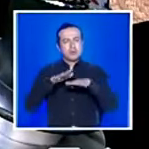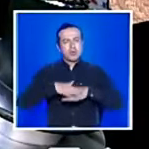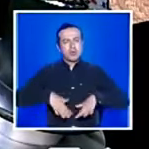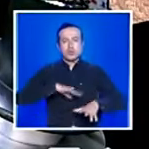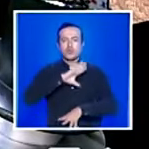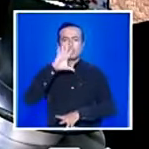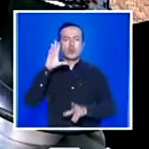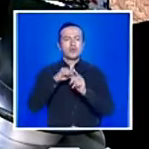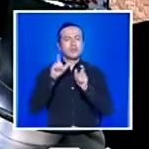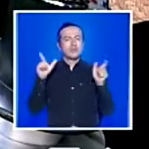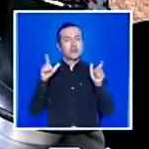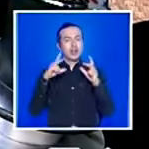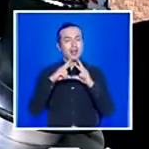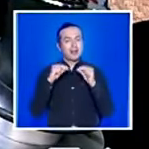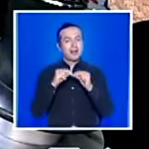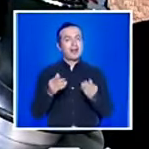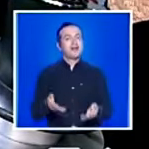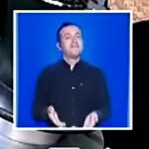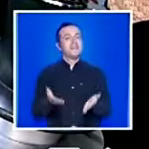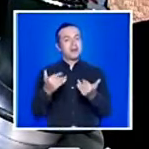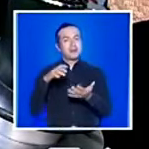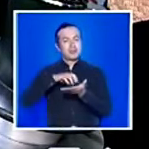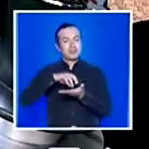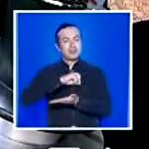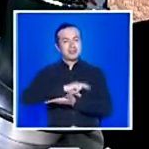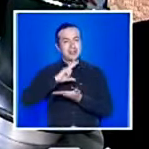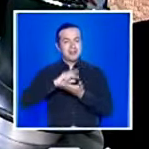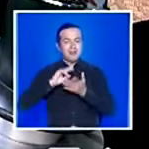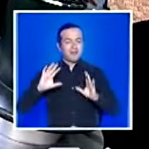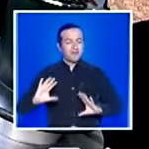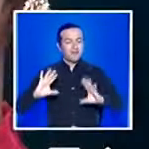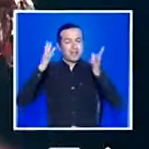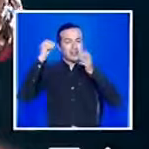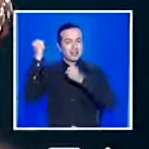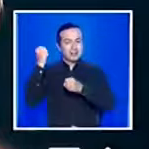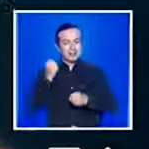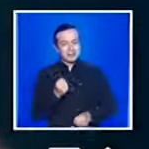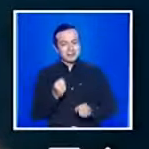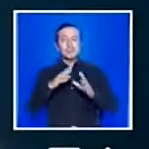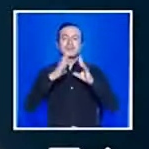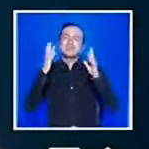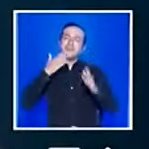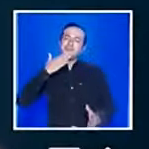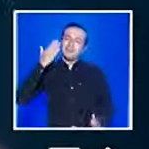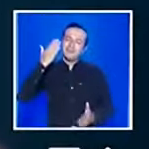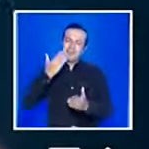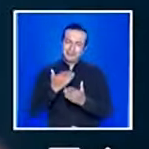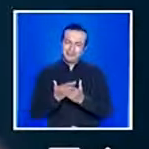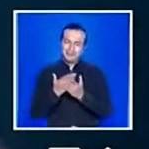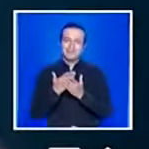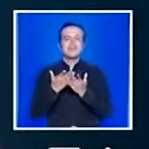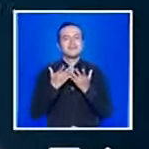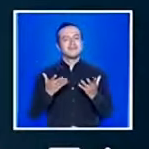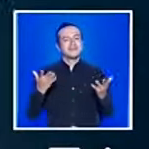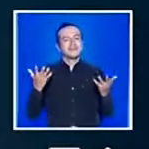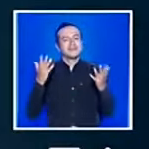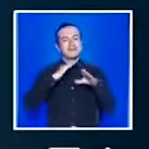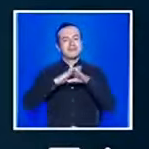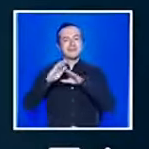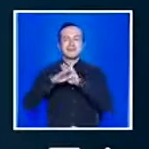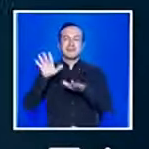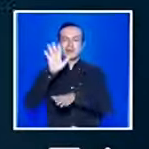todos los habitantes de Tena y por supuesto de la provincia de Napo para estas fiestas de fundación. Bueno, muchísimas gracias por la oportunidad de estar aquí pudiendo invitar a todo